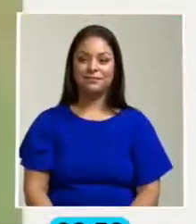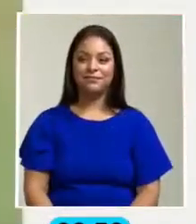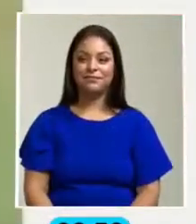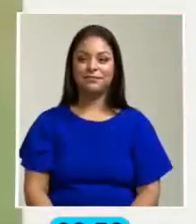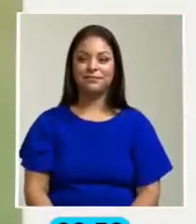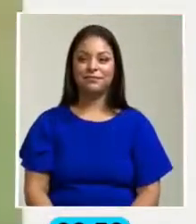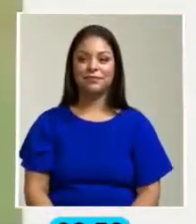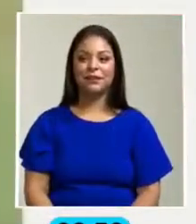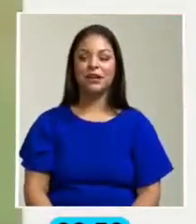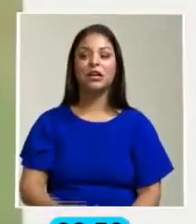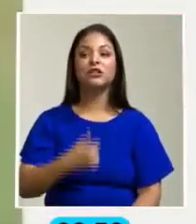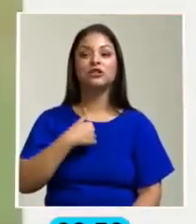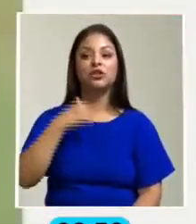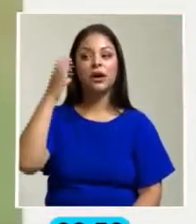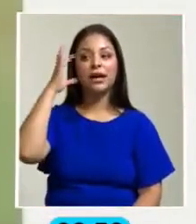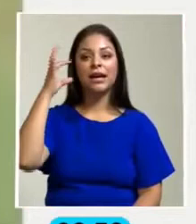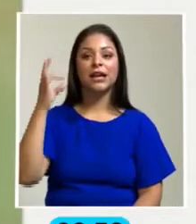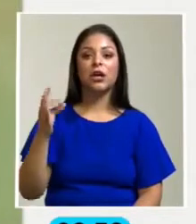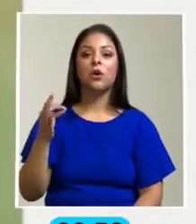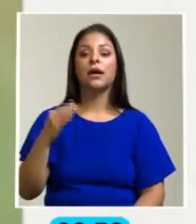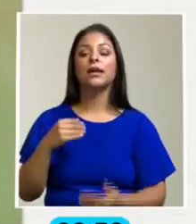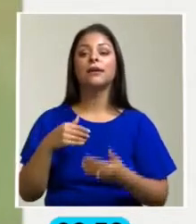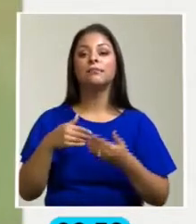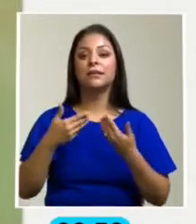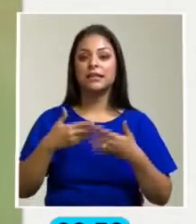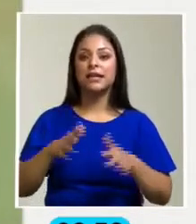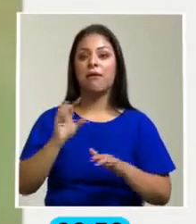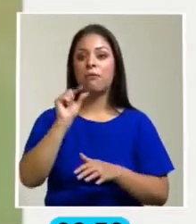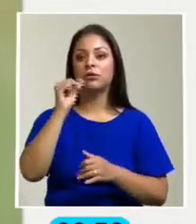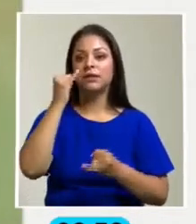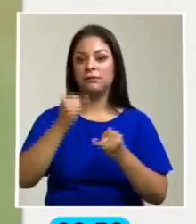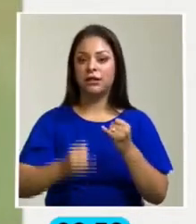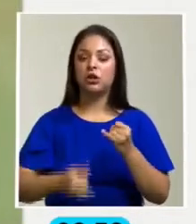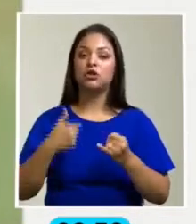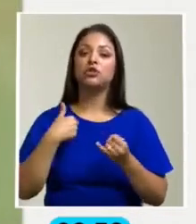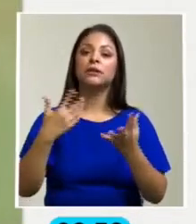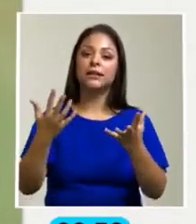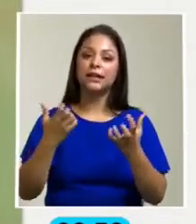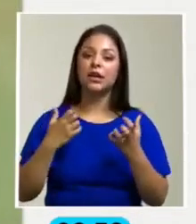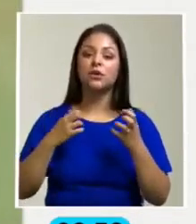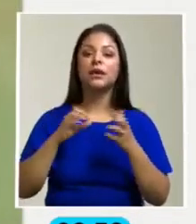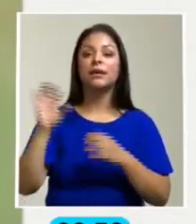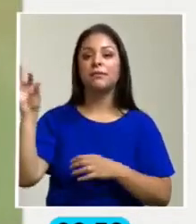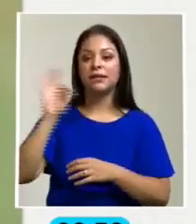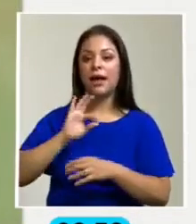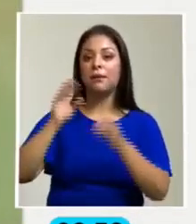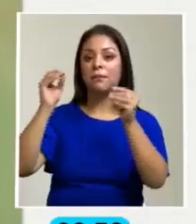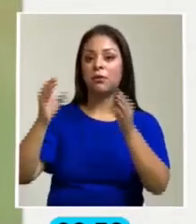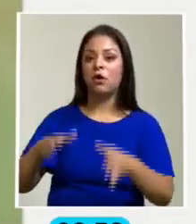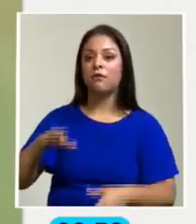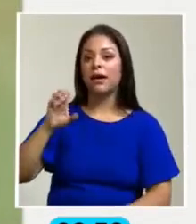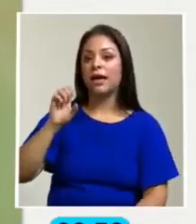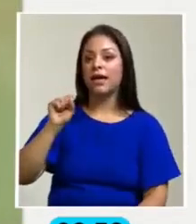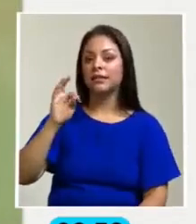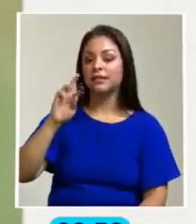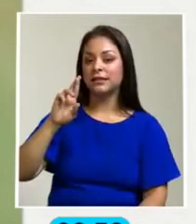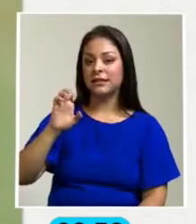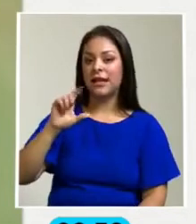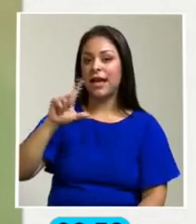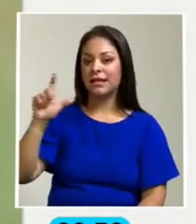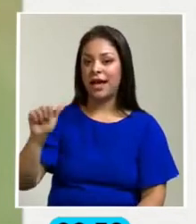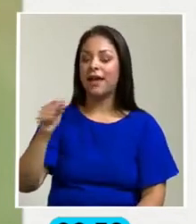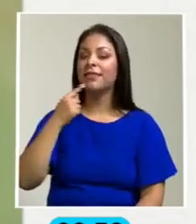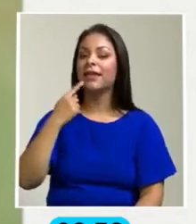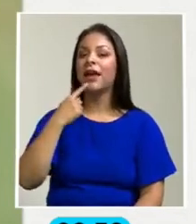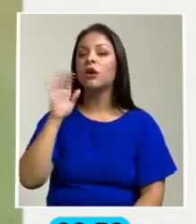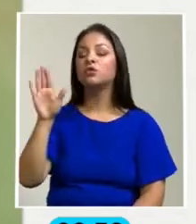entonces que tenemos que ir, bueno, mientras vamos finalizando, me gustaría invitar también a la niña estrella para que vayamos dando nuestro mensaje de